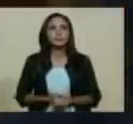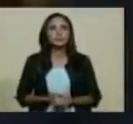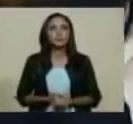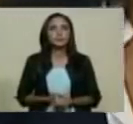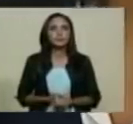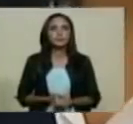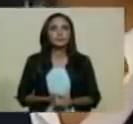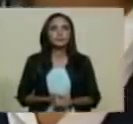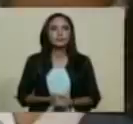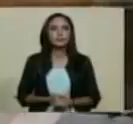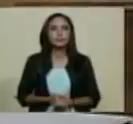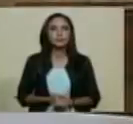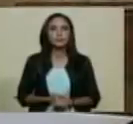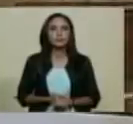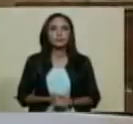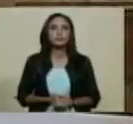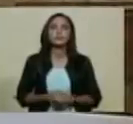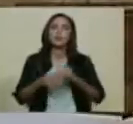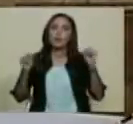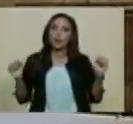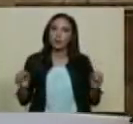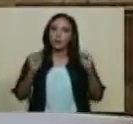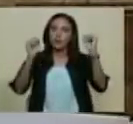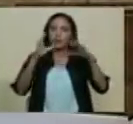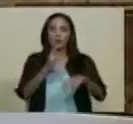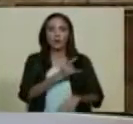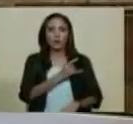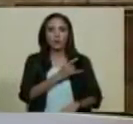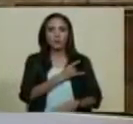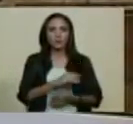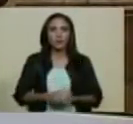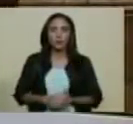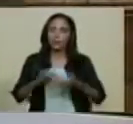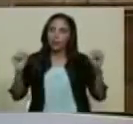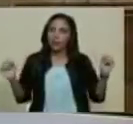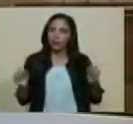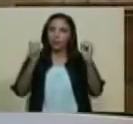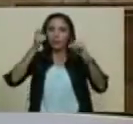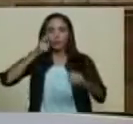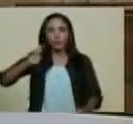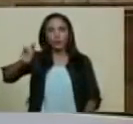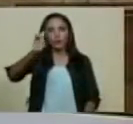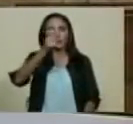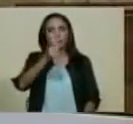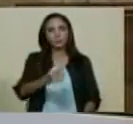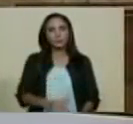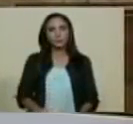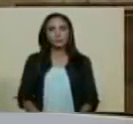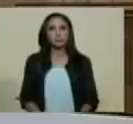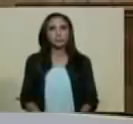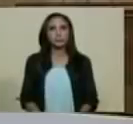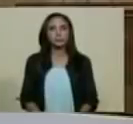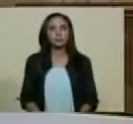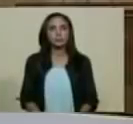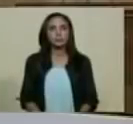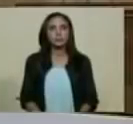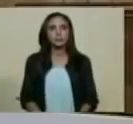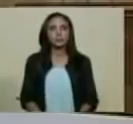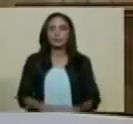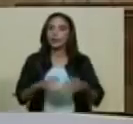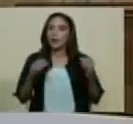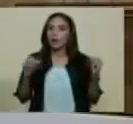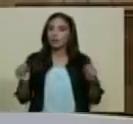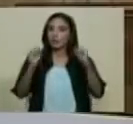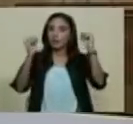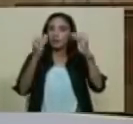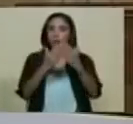¡Que viva la Universidad Rómulo Gallegos! ¡Que viva el Guárico! ¡Que vivan los estudiantes!